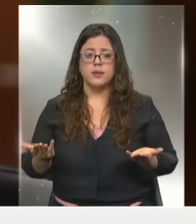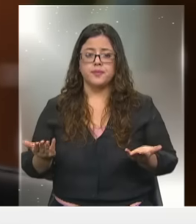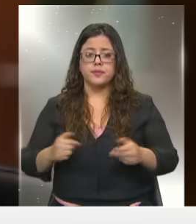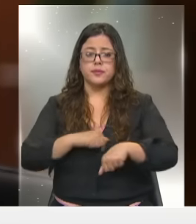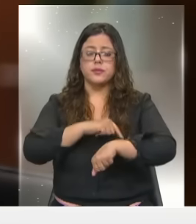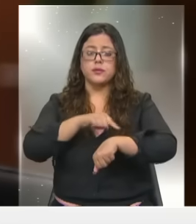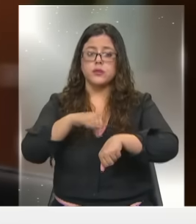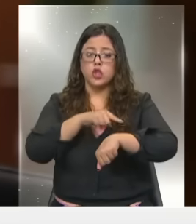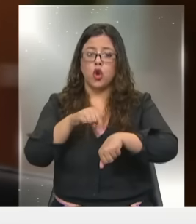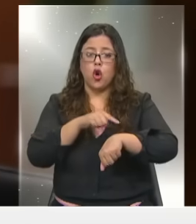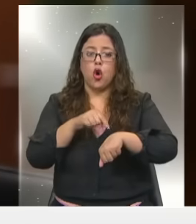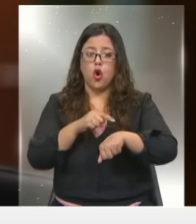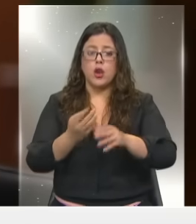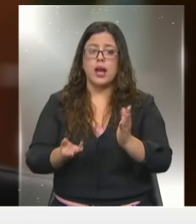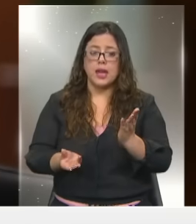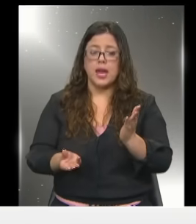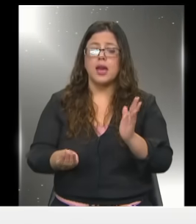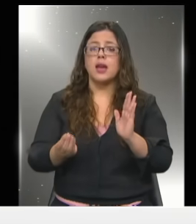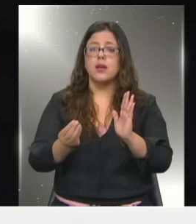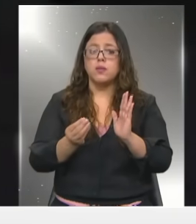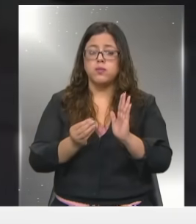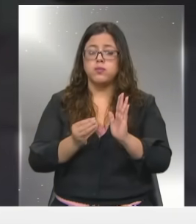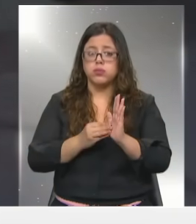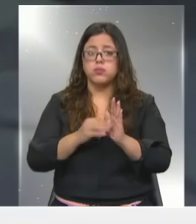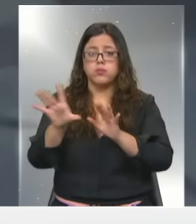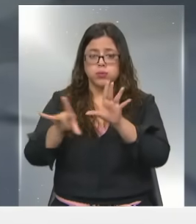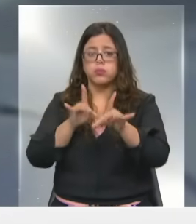horas asignadas sean las horas que se realizan.